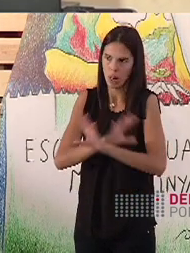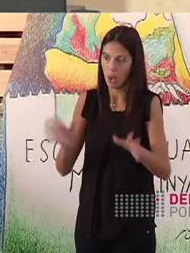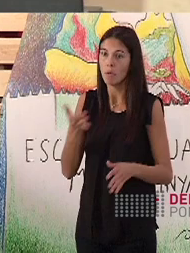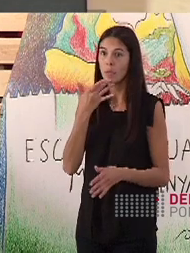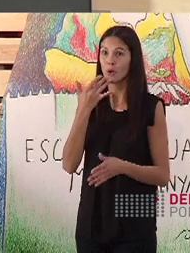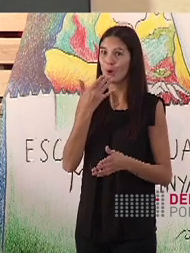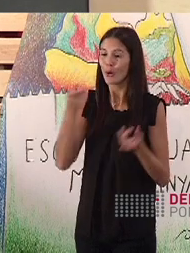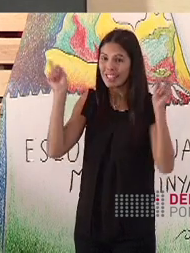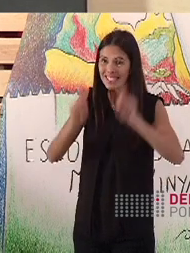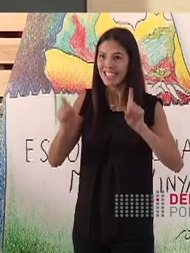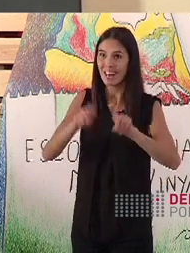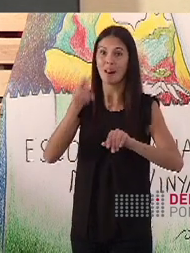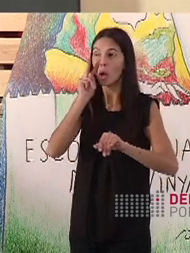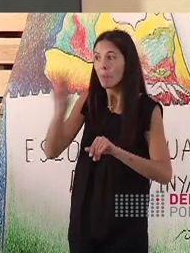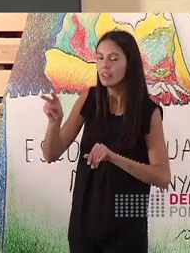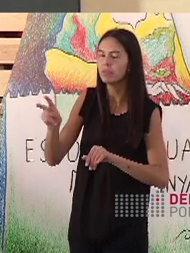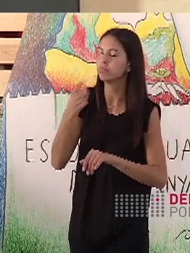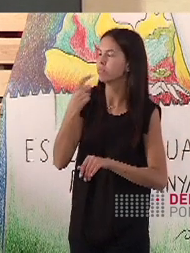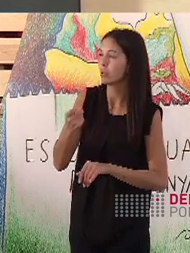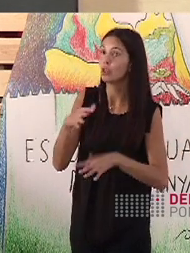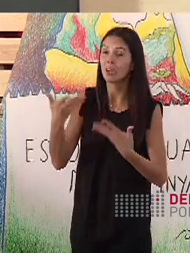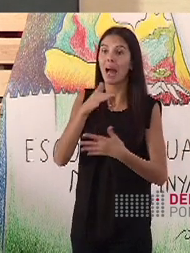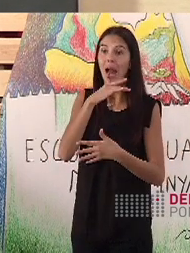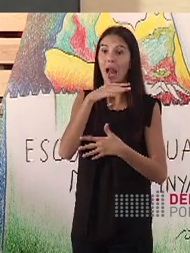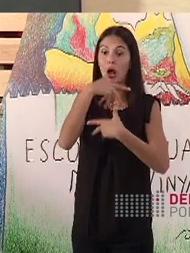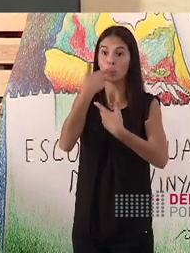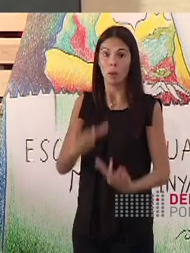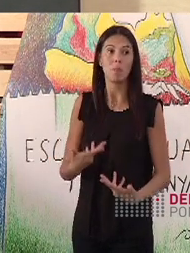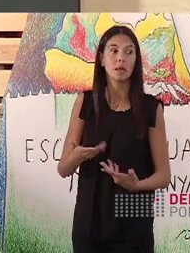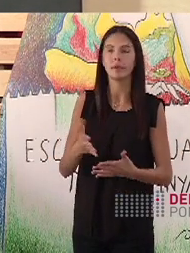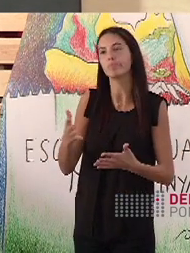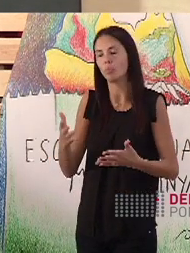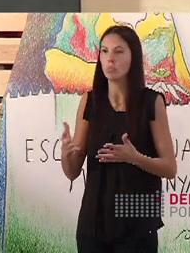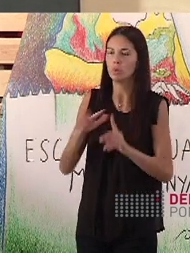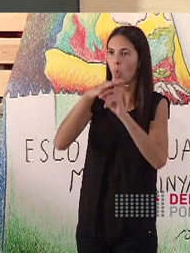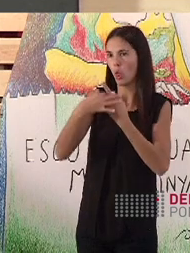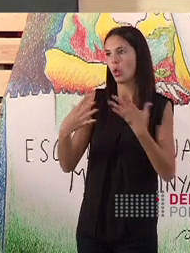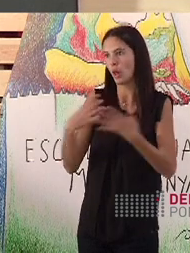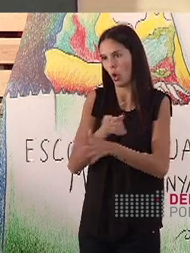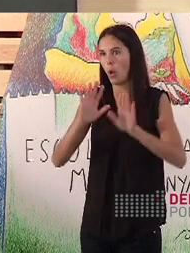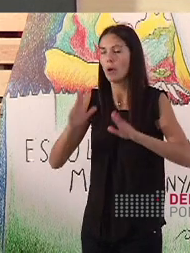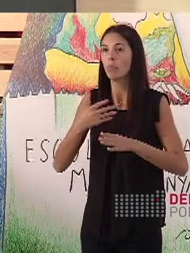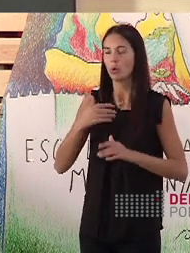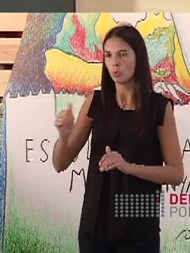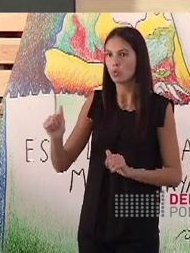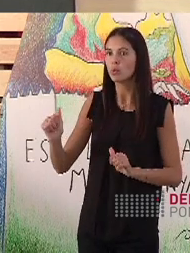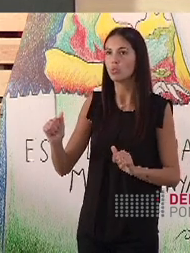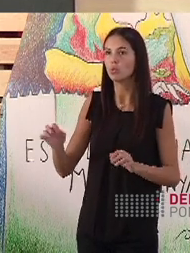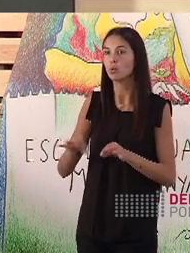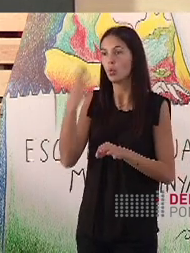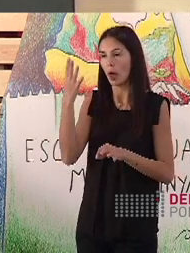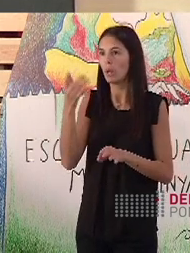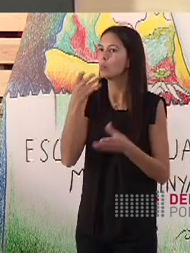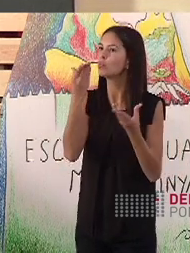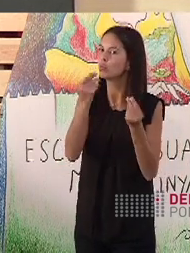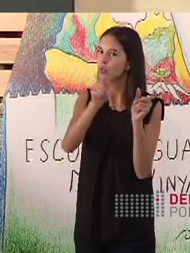hacerlo ver. En cambio, ¿qué pasa ahora? Lo que, bueno, ahora hay de todo, pero afortunadamente hay muchísimas chicas